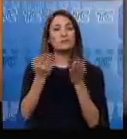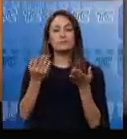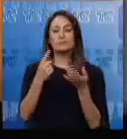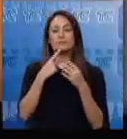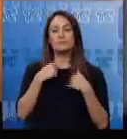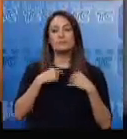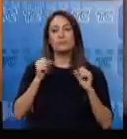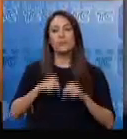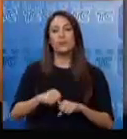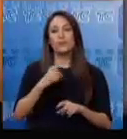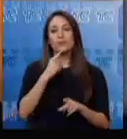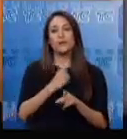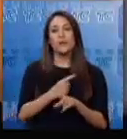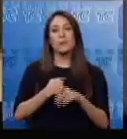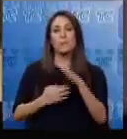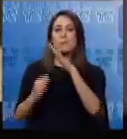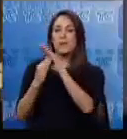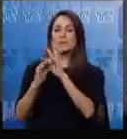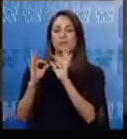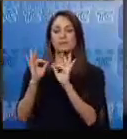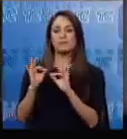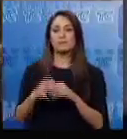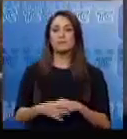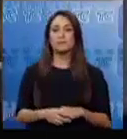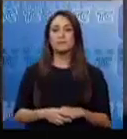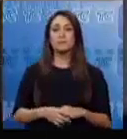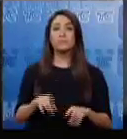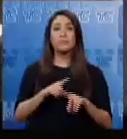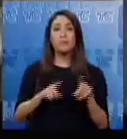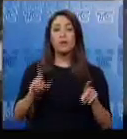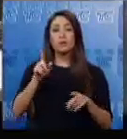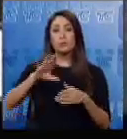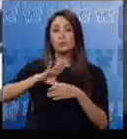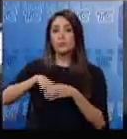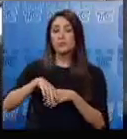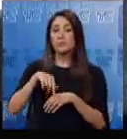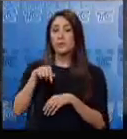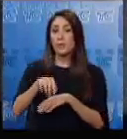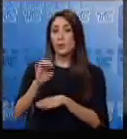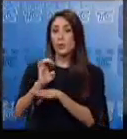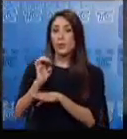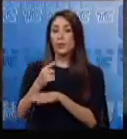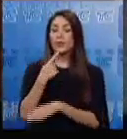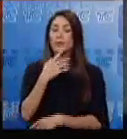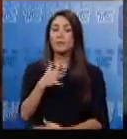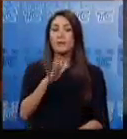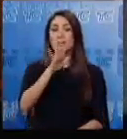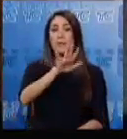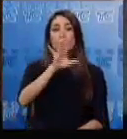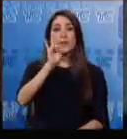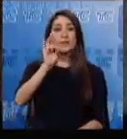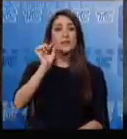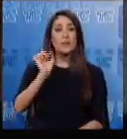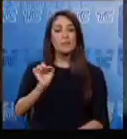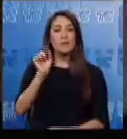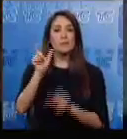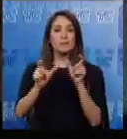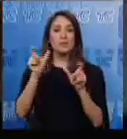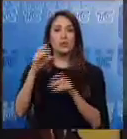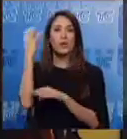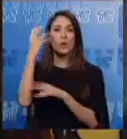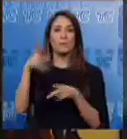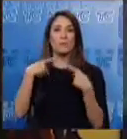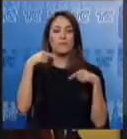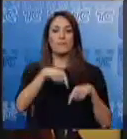es verdadera la paz en Colombia. Como Mari, según datos de la Cancillería ecuatoriana, en Ecuador existen más de 57.000 refugiados